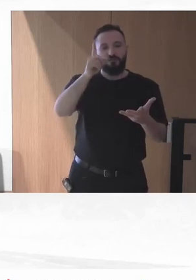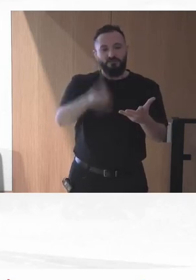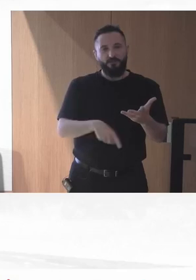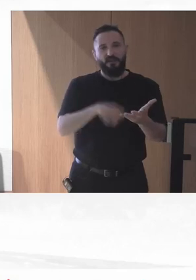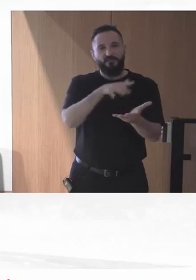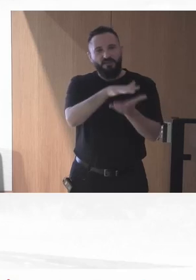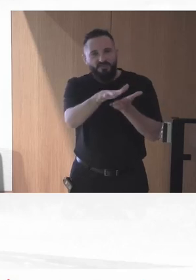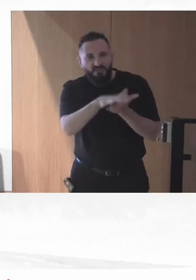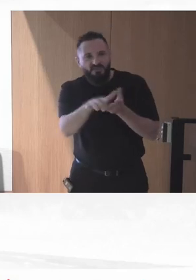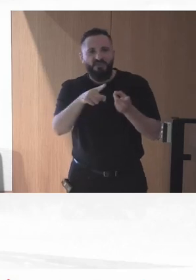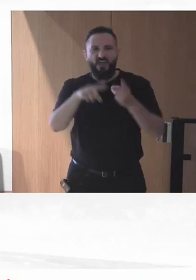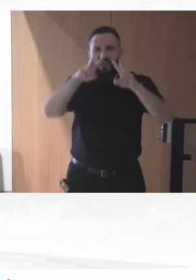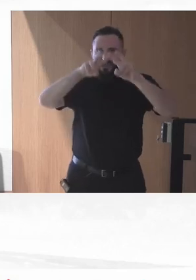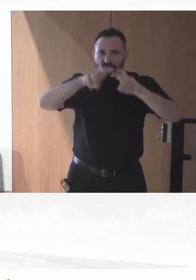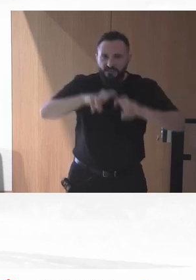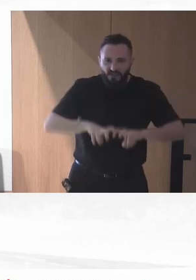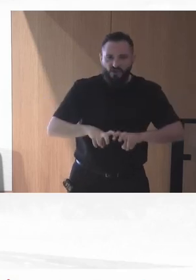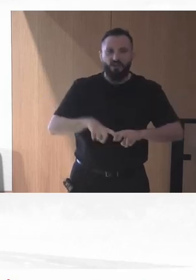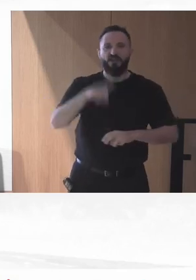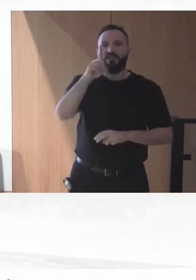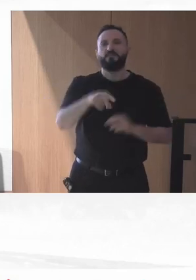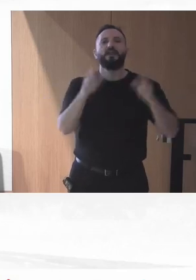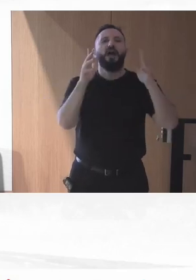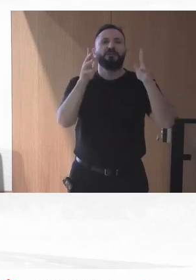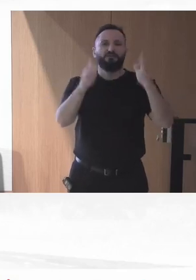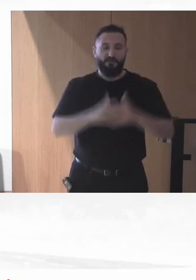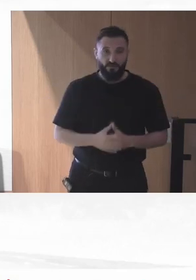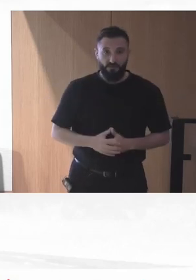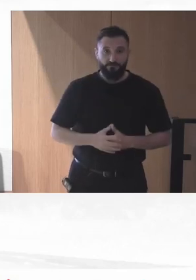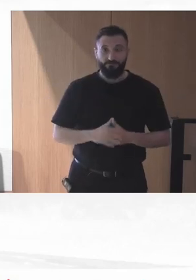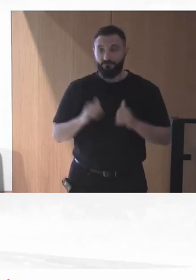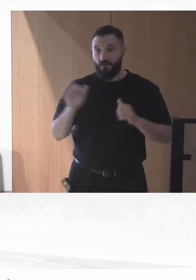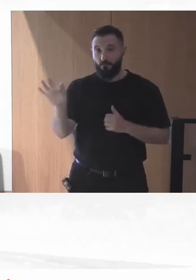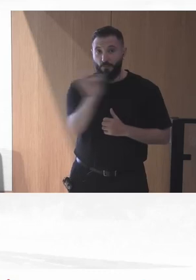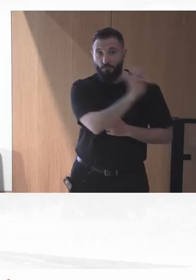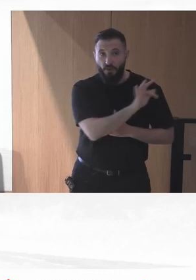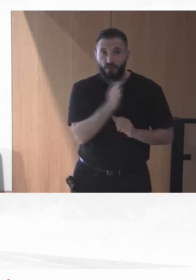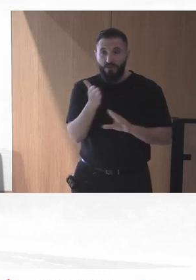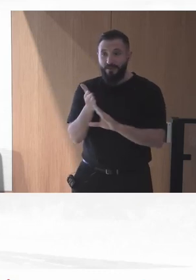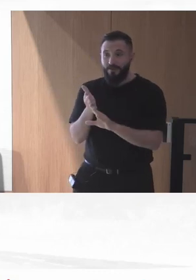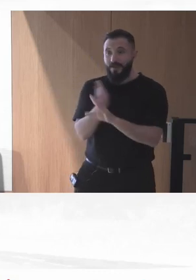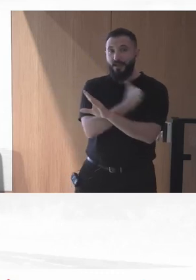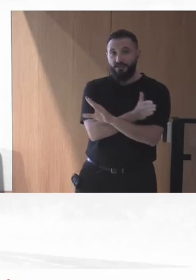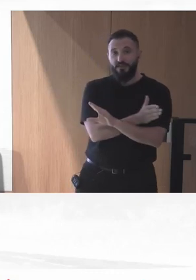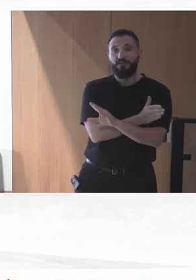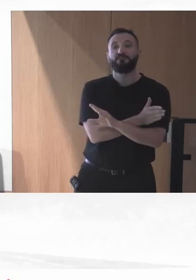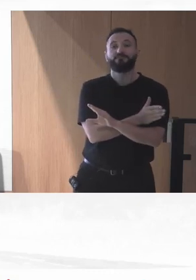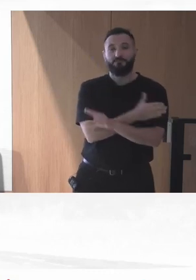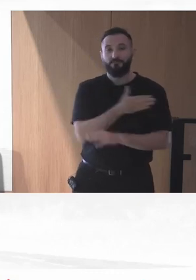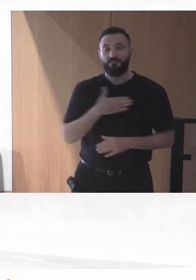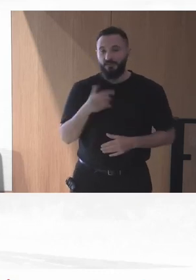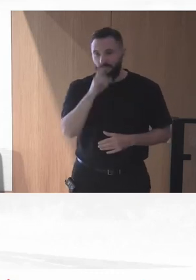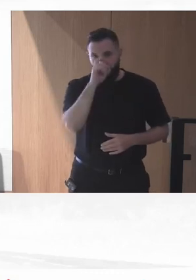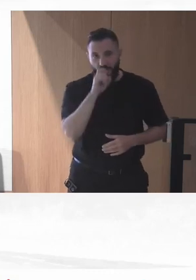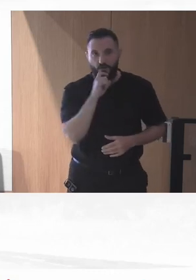incidencia, investigación y asesoramiento. Y antes de darles la palabra a nuestros miembros del panel, es importante